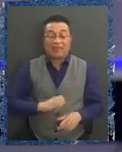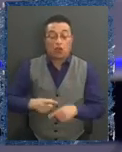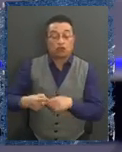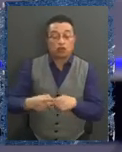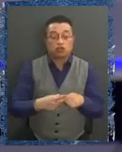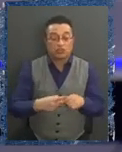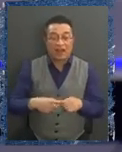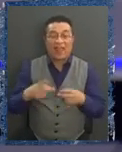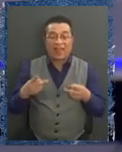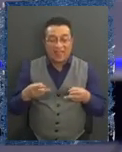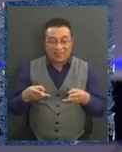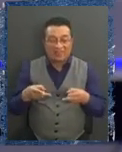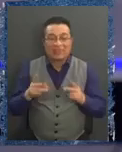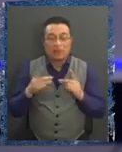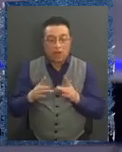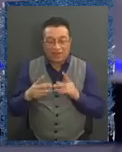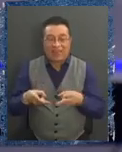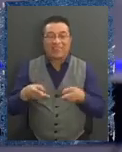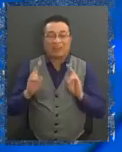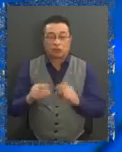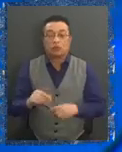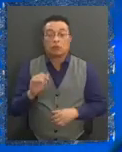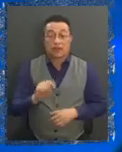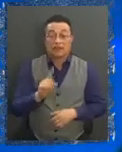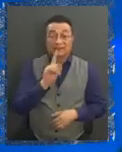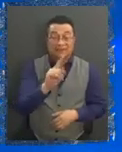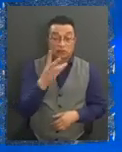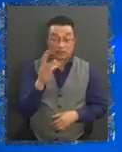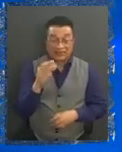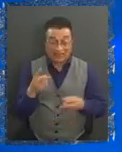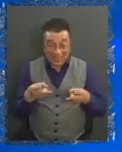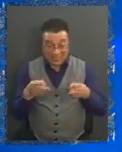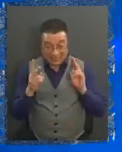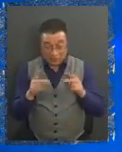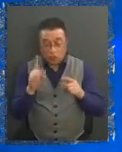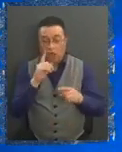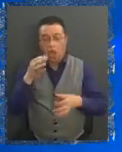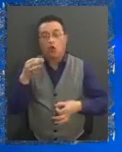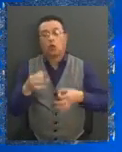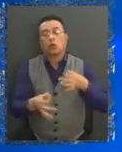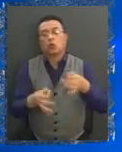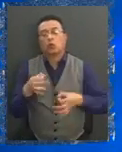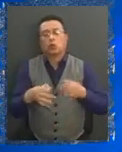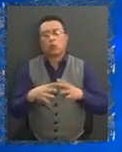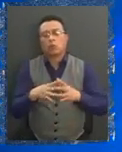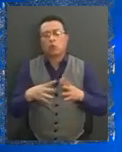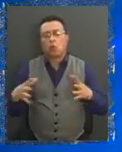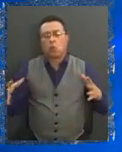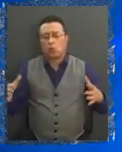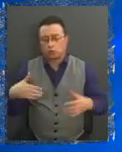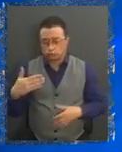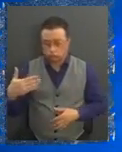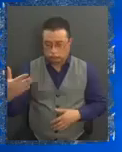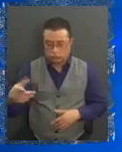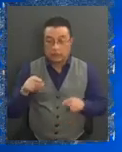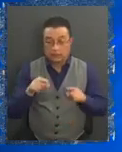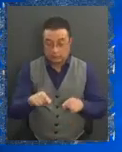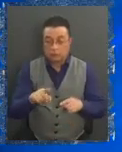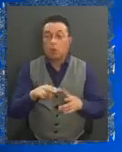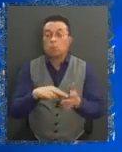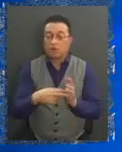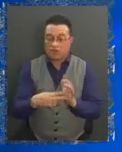Derecho. Muy breve. 130 derechos genera una judicialización inmensa, inmensa. Y eso yo creo que es un